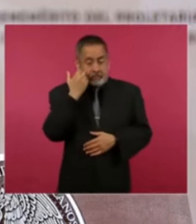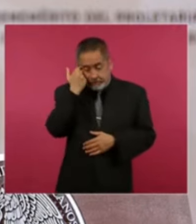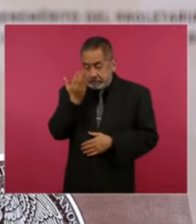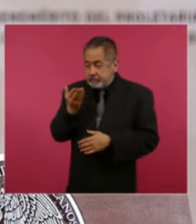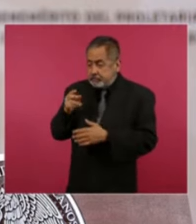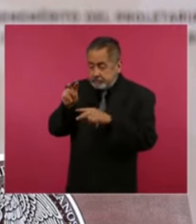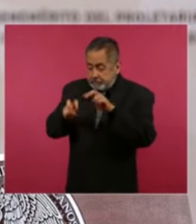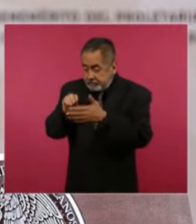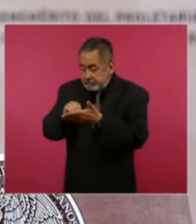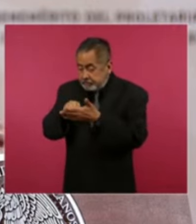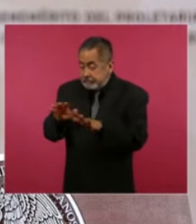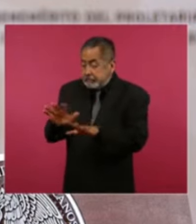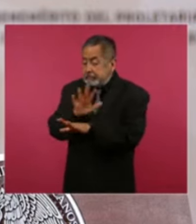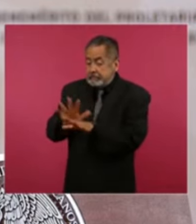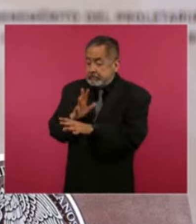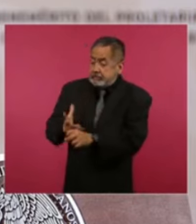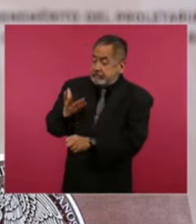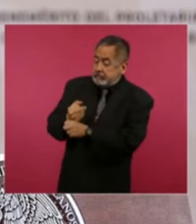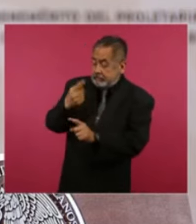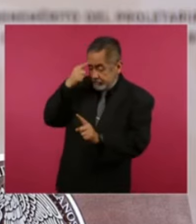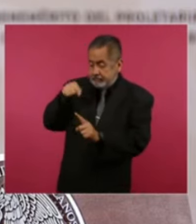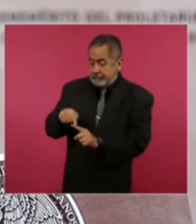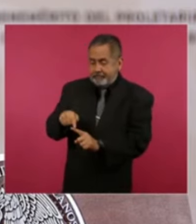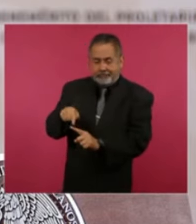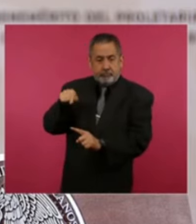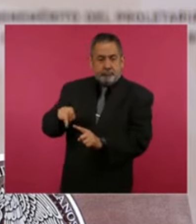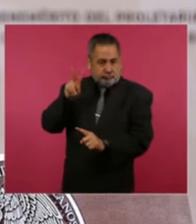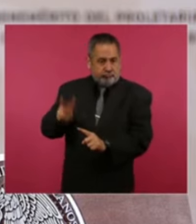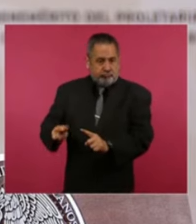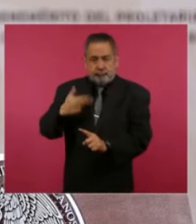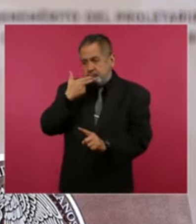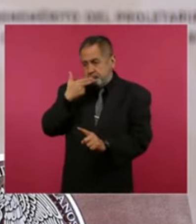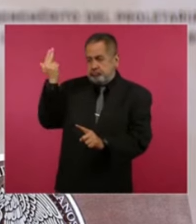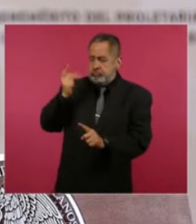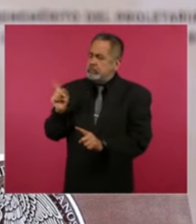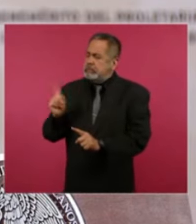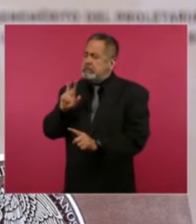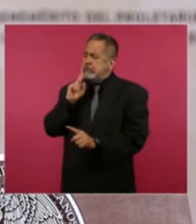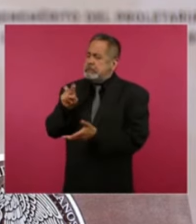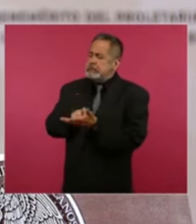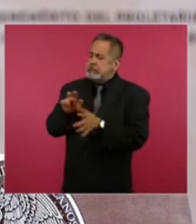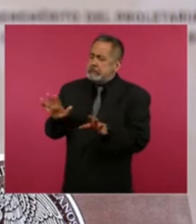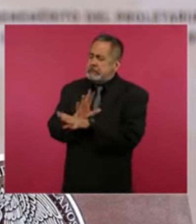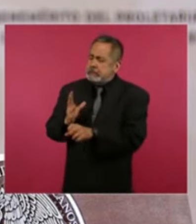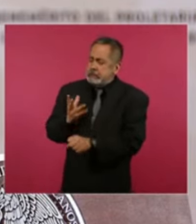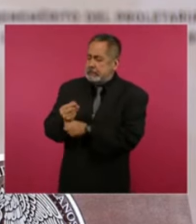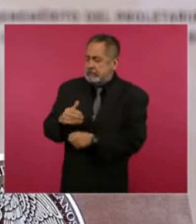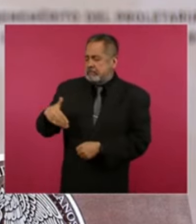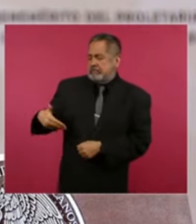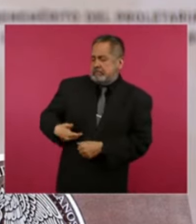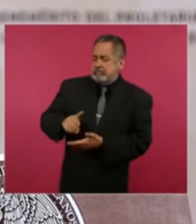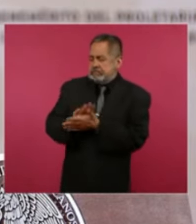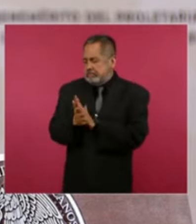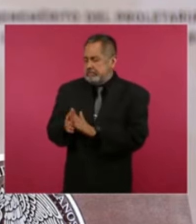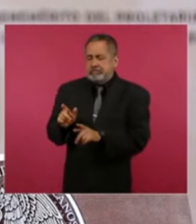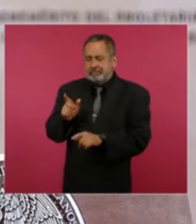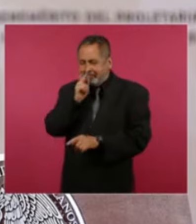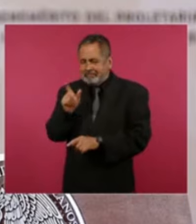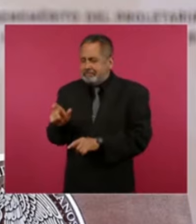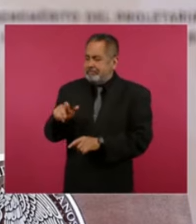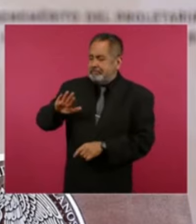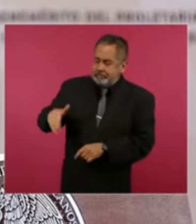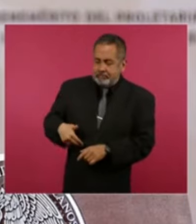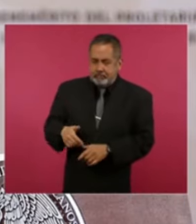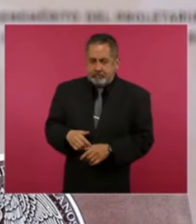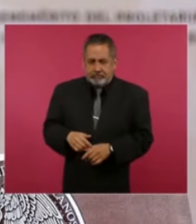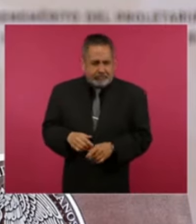pericial para que se estableciera que el fallecimiento fue por un accidente de trabajo y no por suicidio. Es una ironía que quienes en los últimos